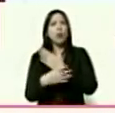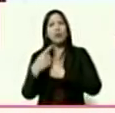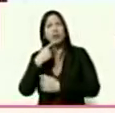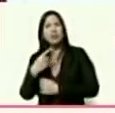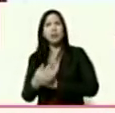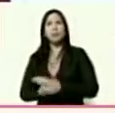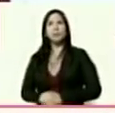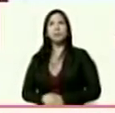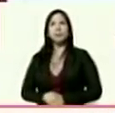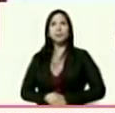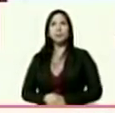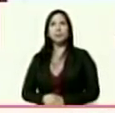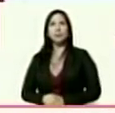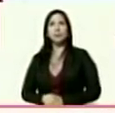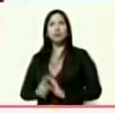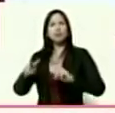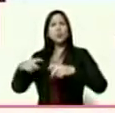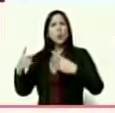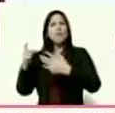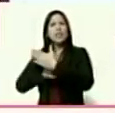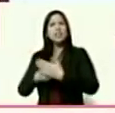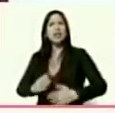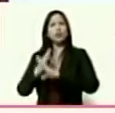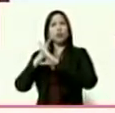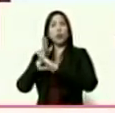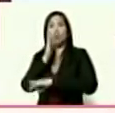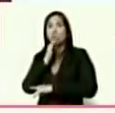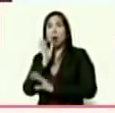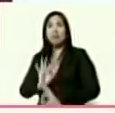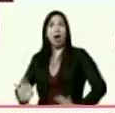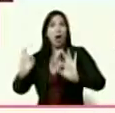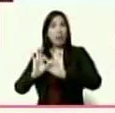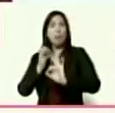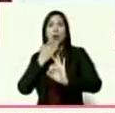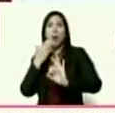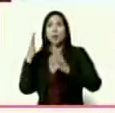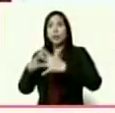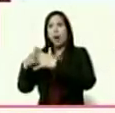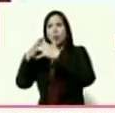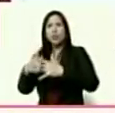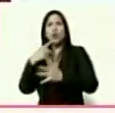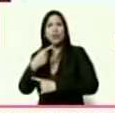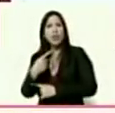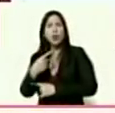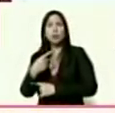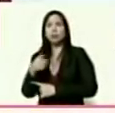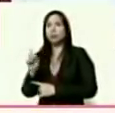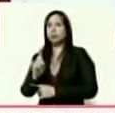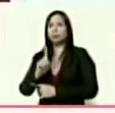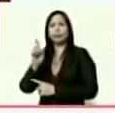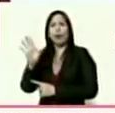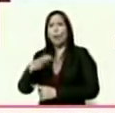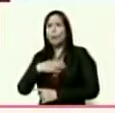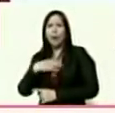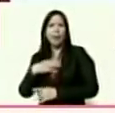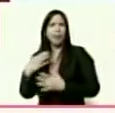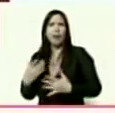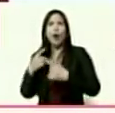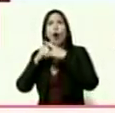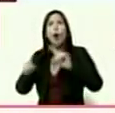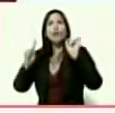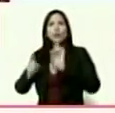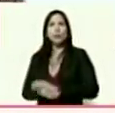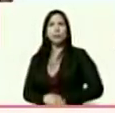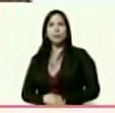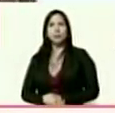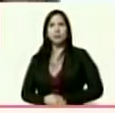que las nuevas sanciones. Él no tiene más nada que ver. Ya Estados Unidos le dijo, tú no eres. Es otro.